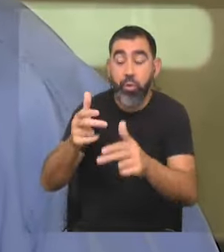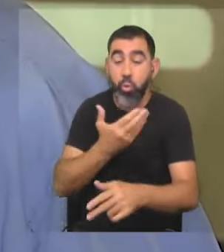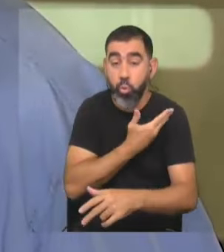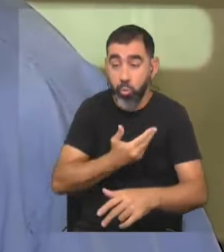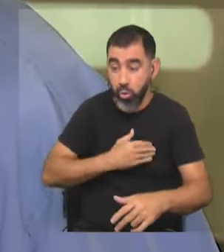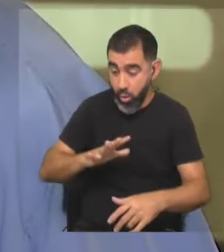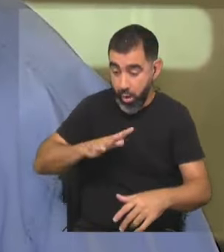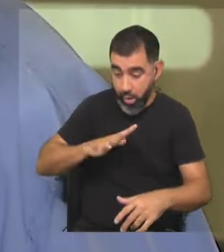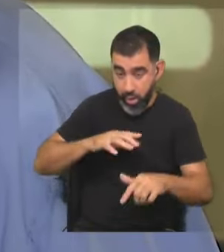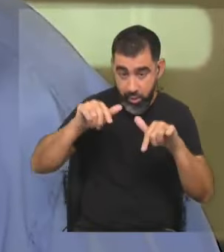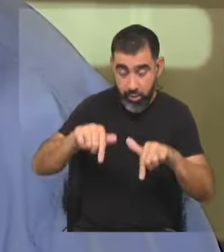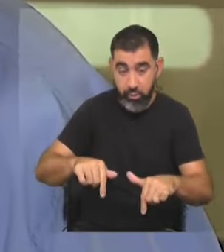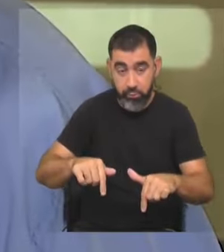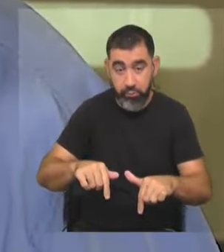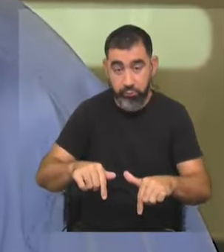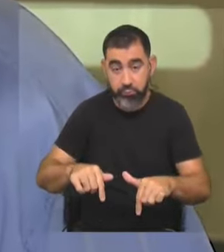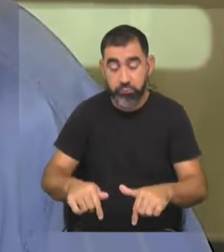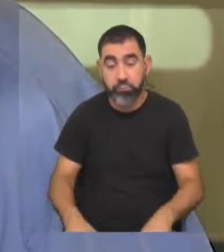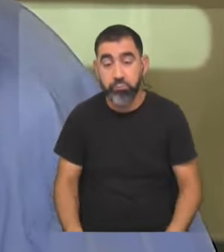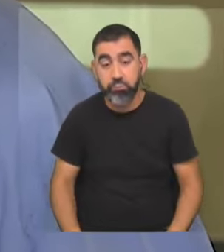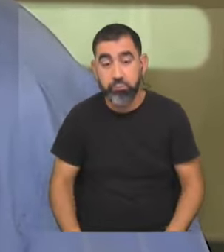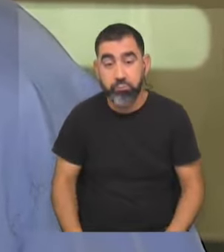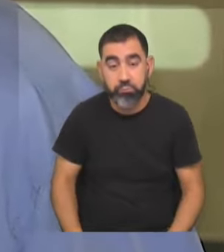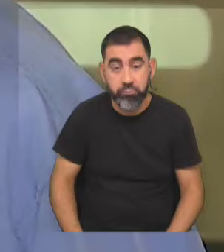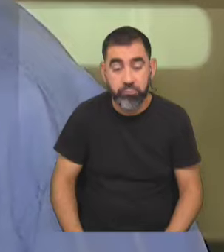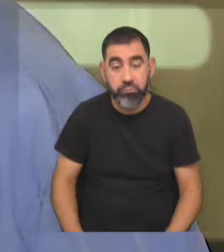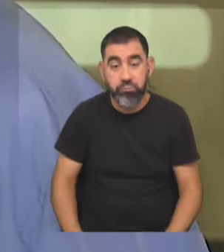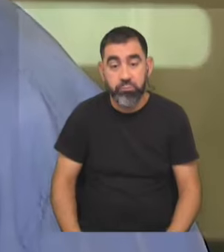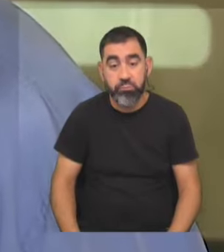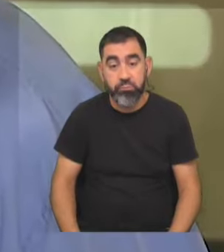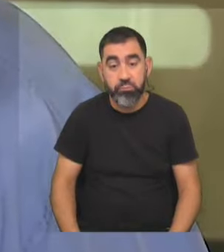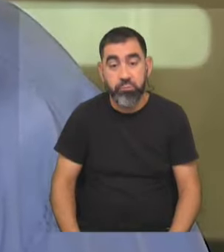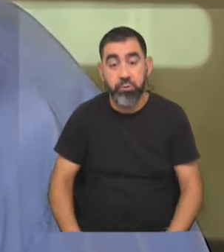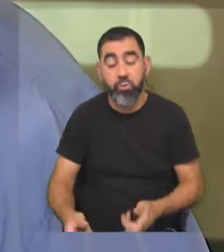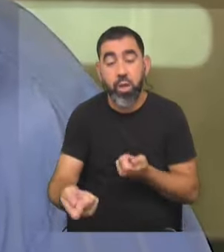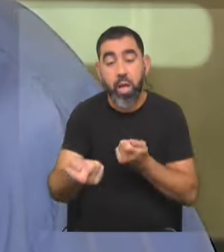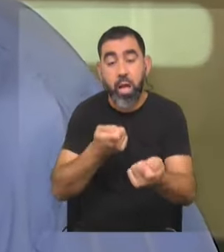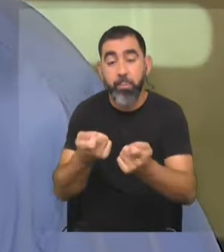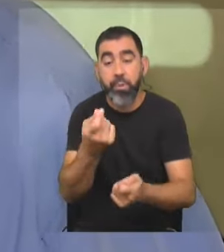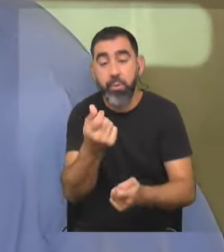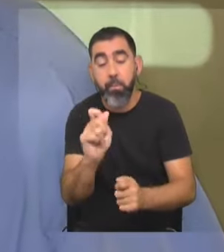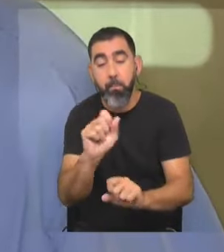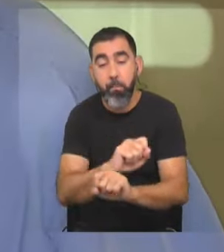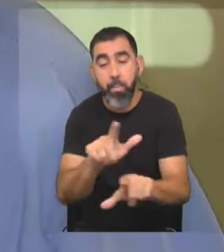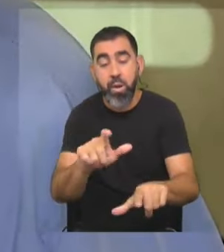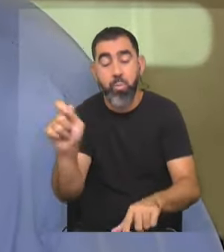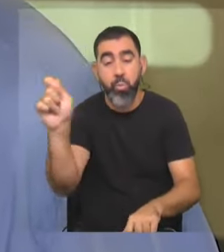gobierno que no estaban cubiertos eh decimos que se está administrando mal los dineros